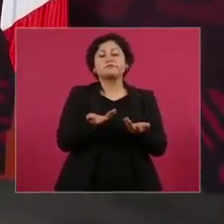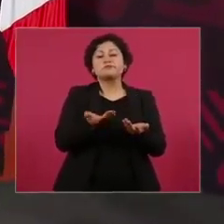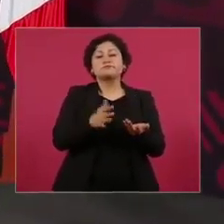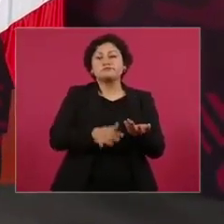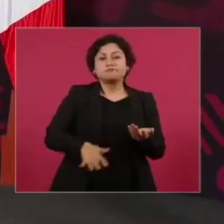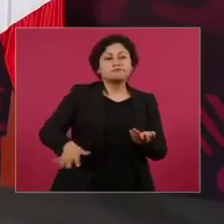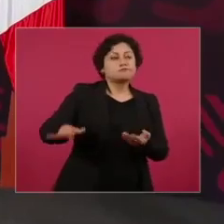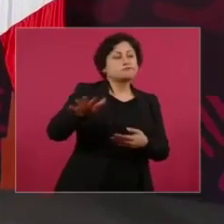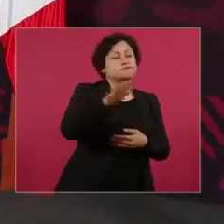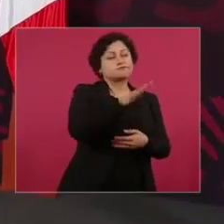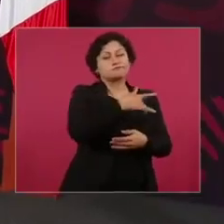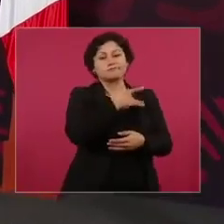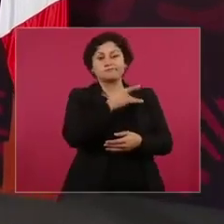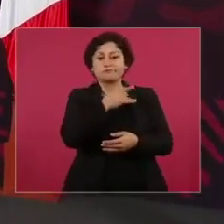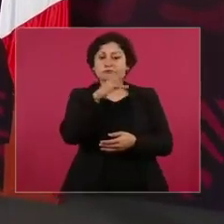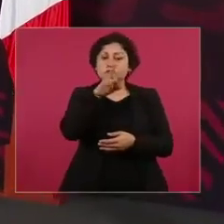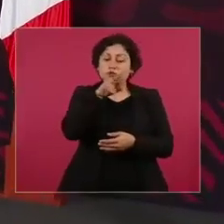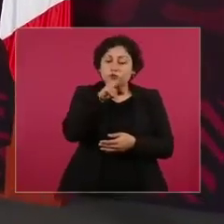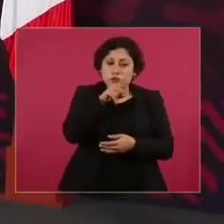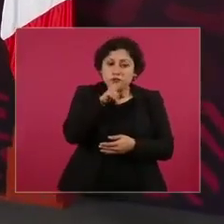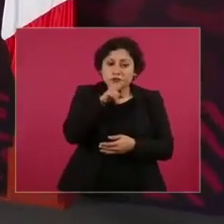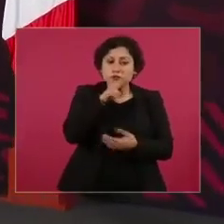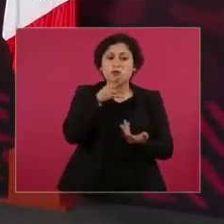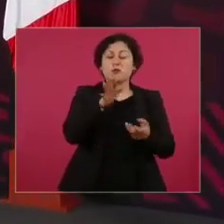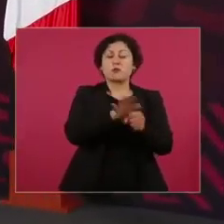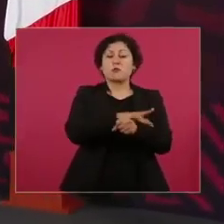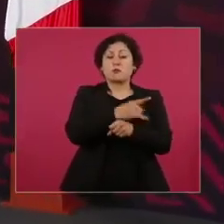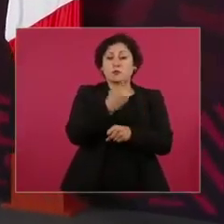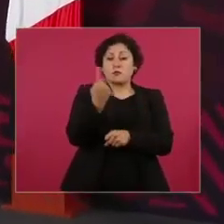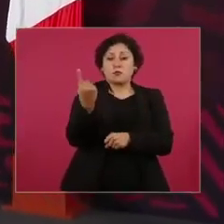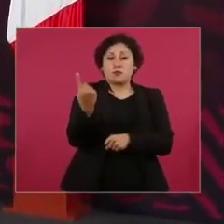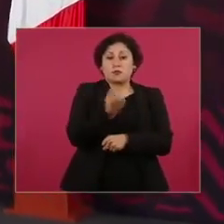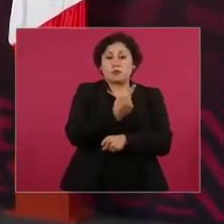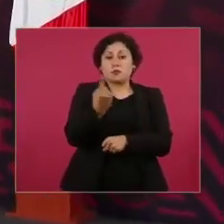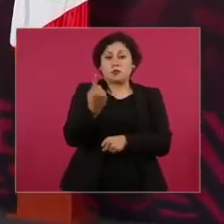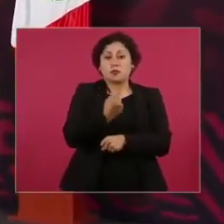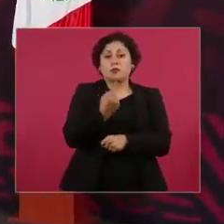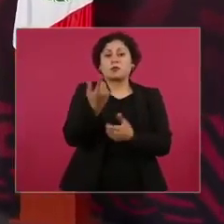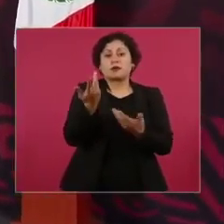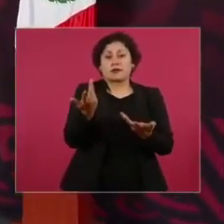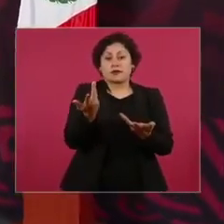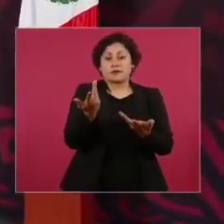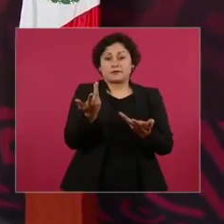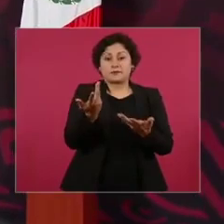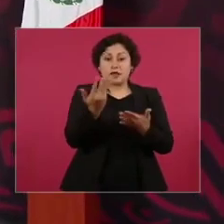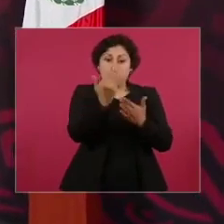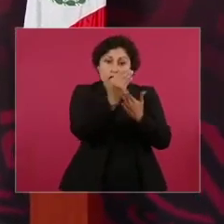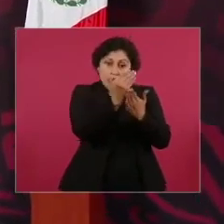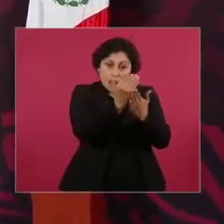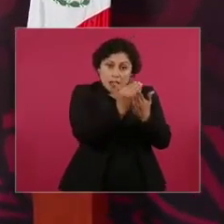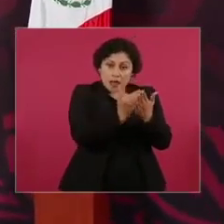preocupación porque se pensaba que no iba a lograrse